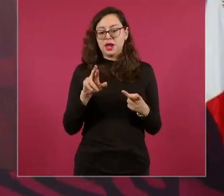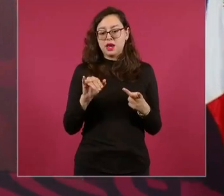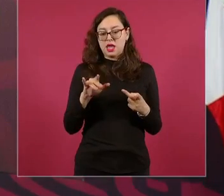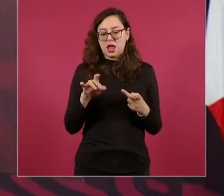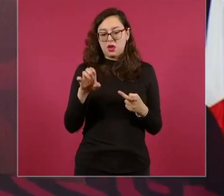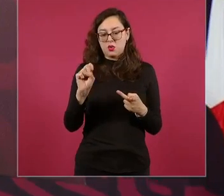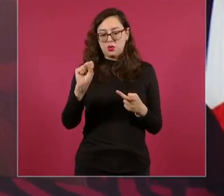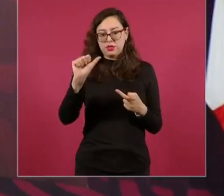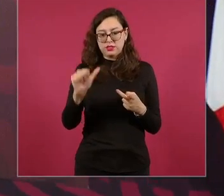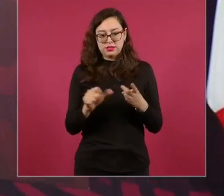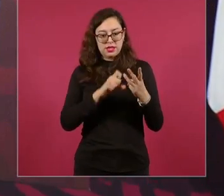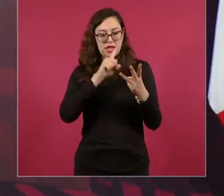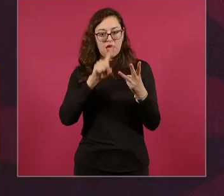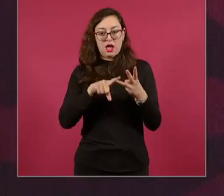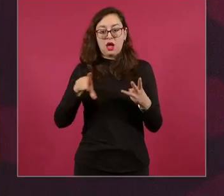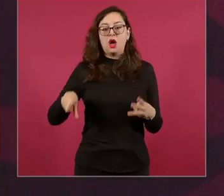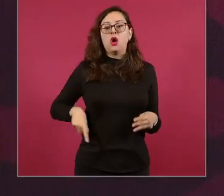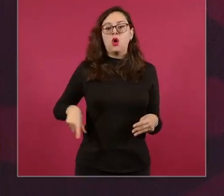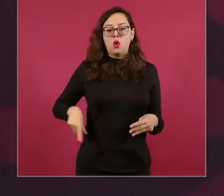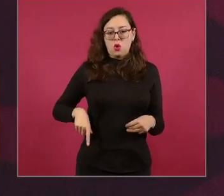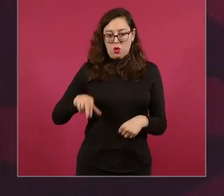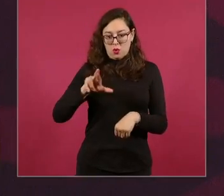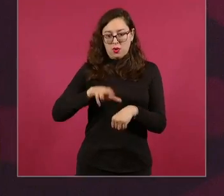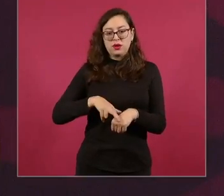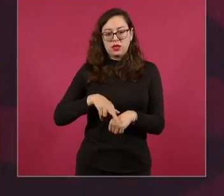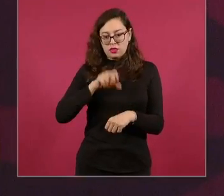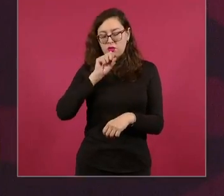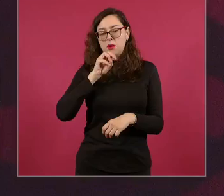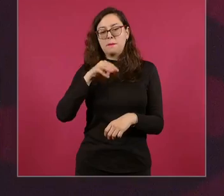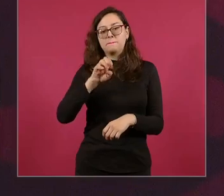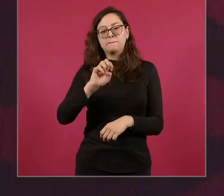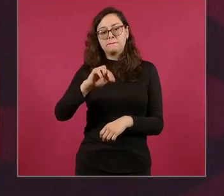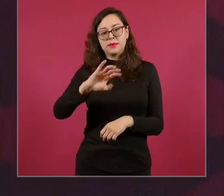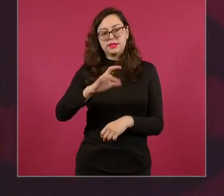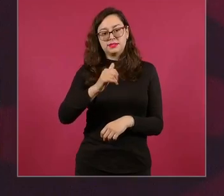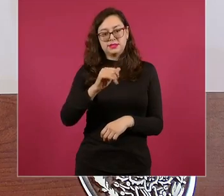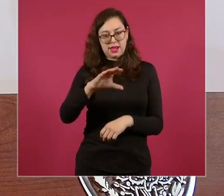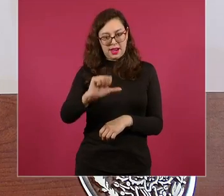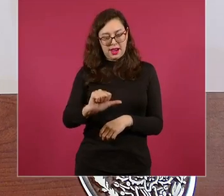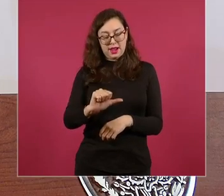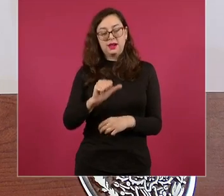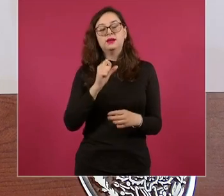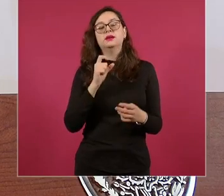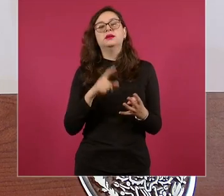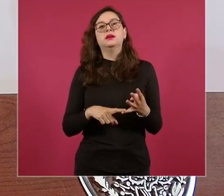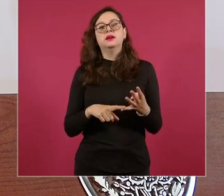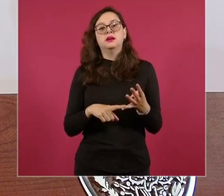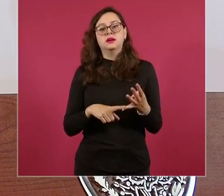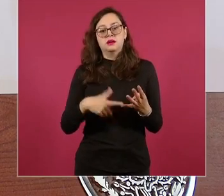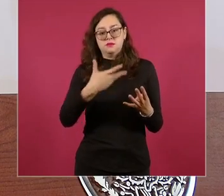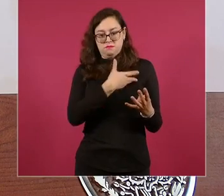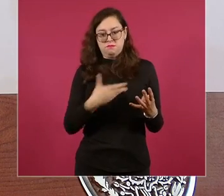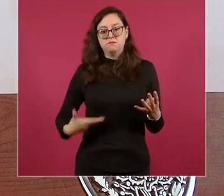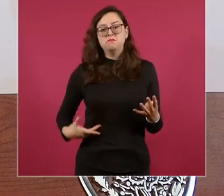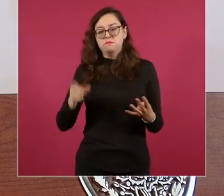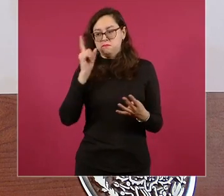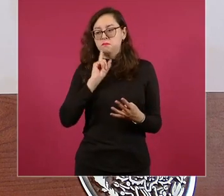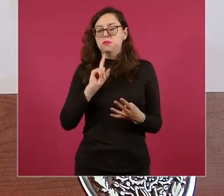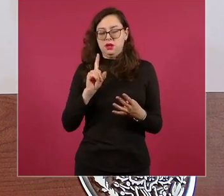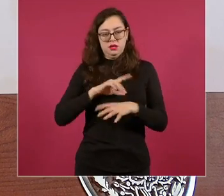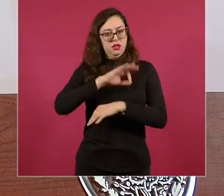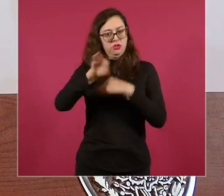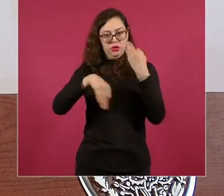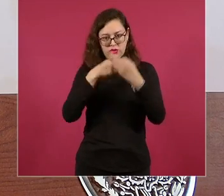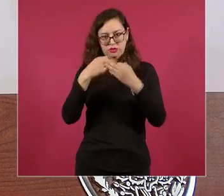también el gobernador Menchaca y la presidenta ya se está